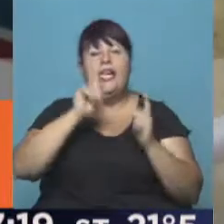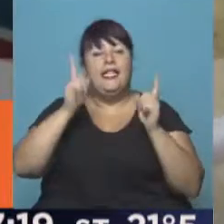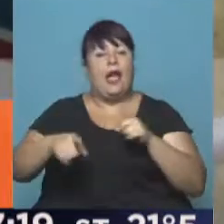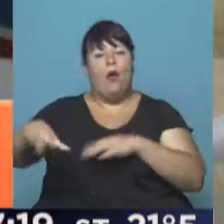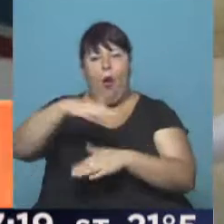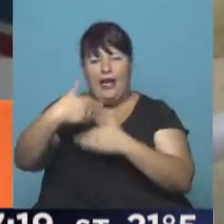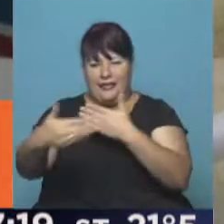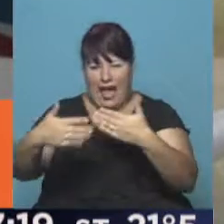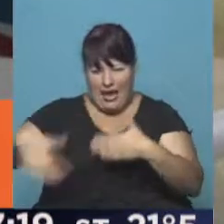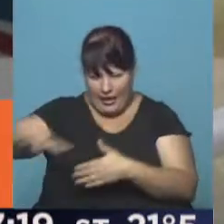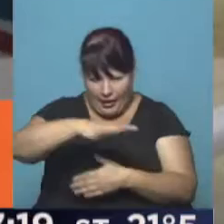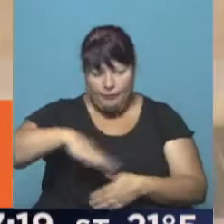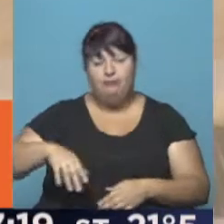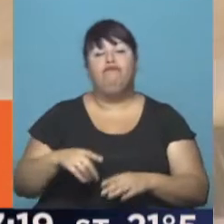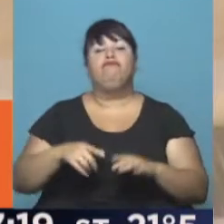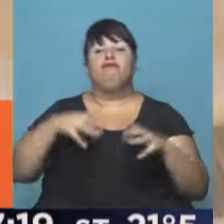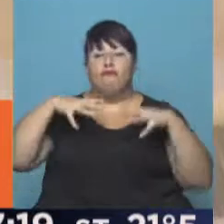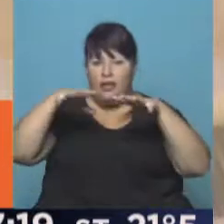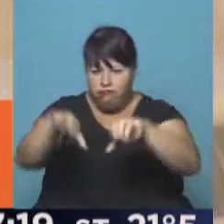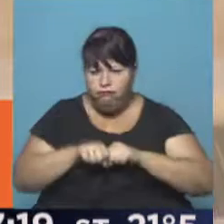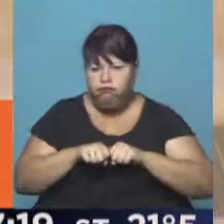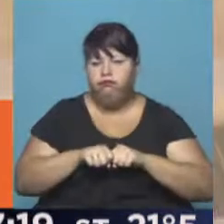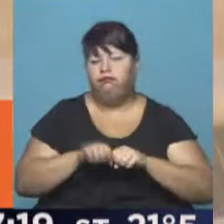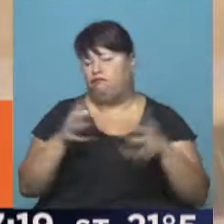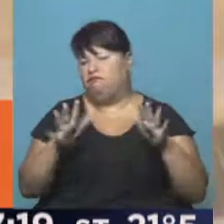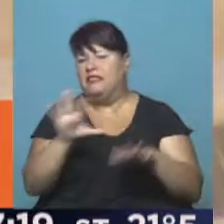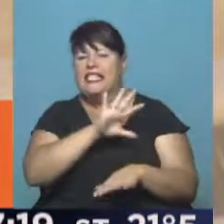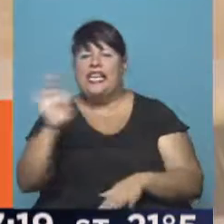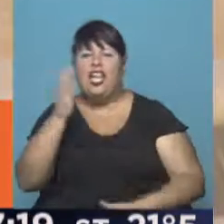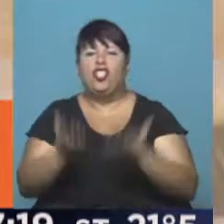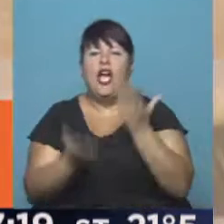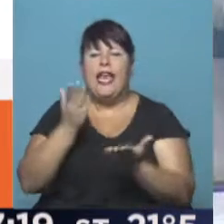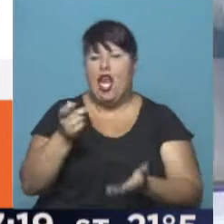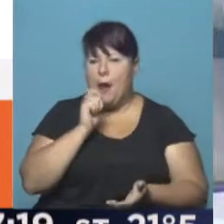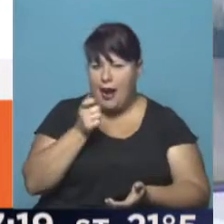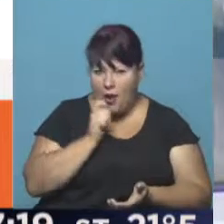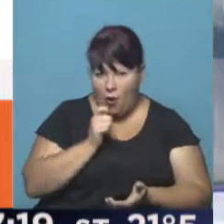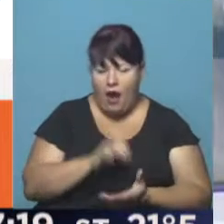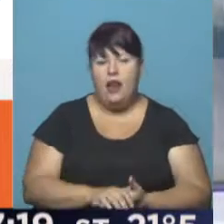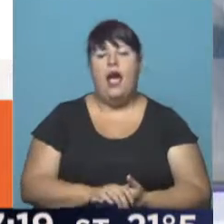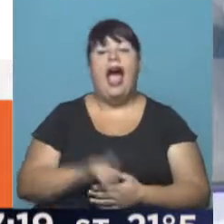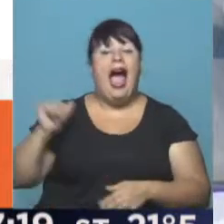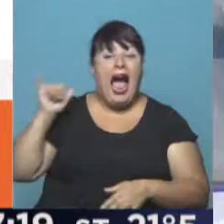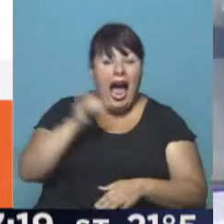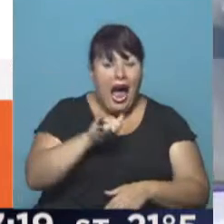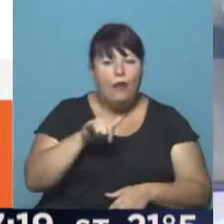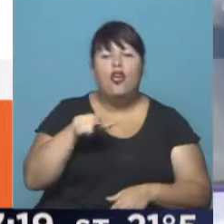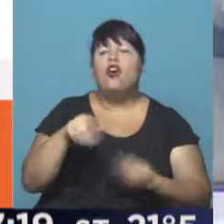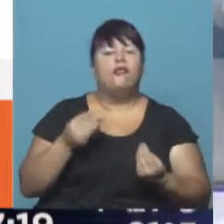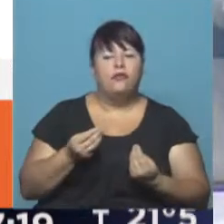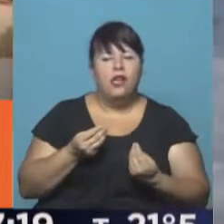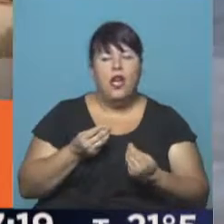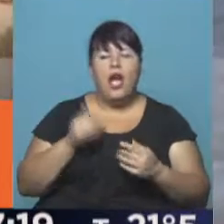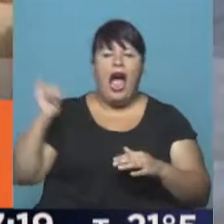partidos aledaños. Hemos secuestrado aproximadamente 500 kilos de marihuana. Los aviones tenían que ver